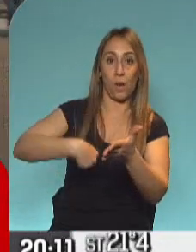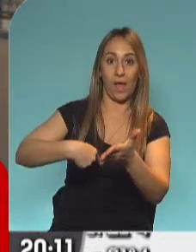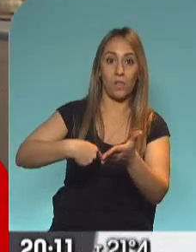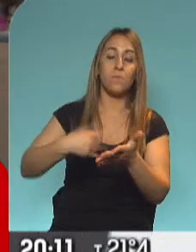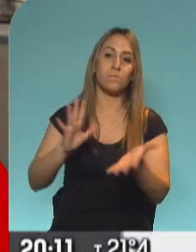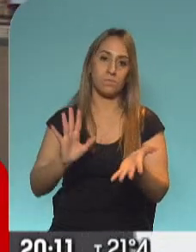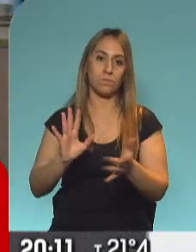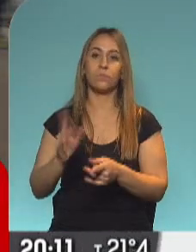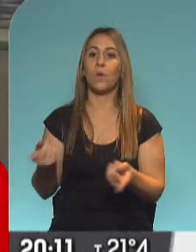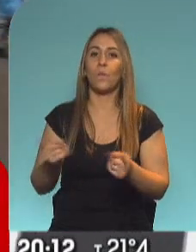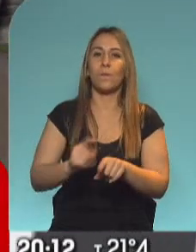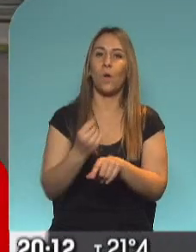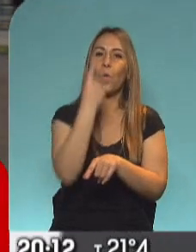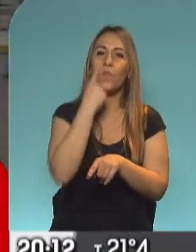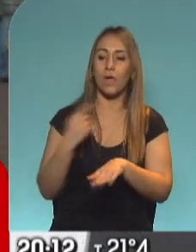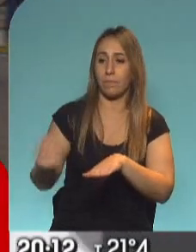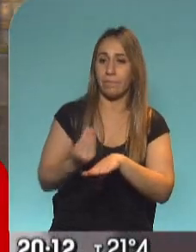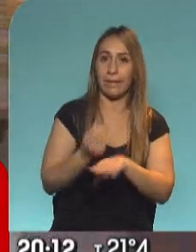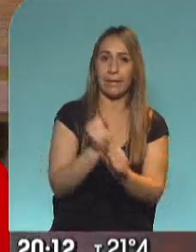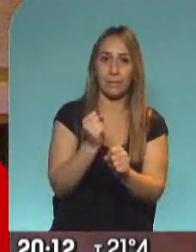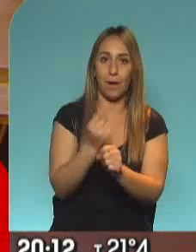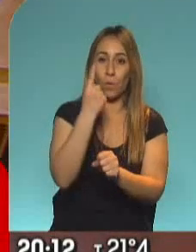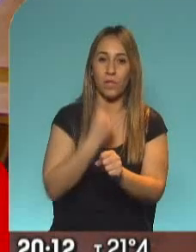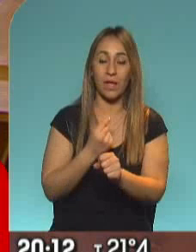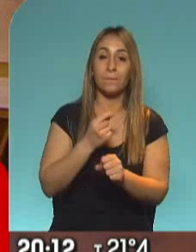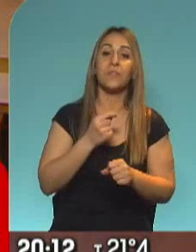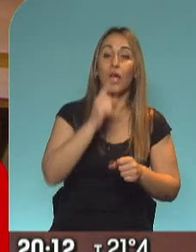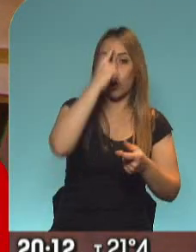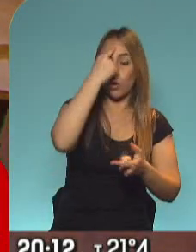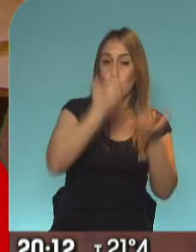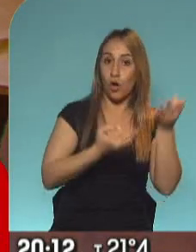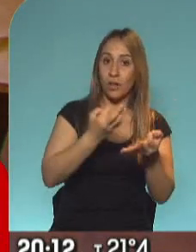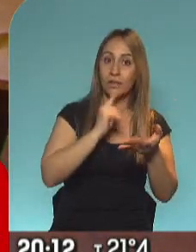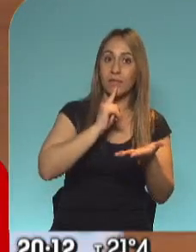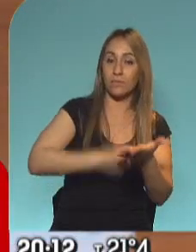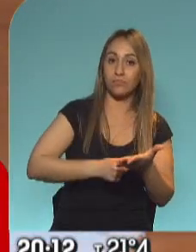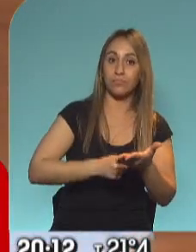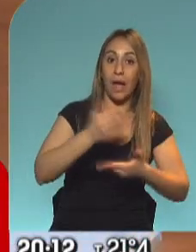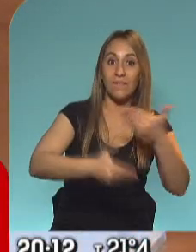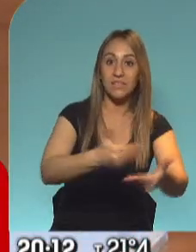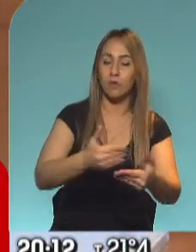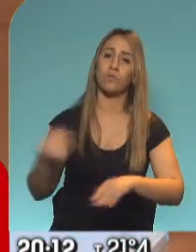sería de solo un día. Si la Corte decide avanzar, ese regreso sería definitivo. Definitivo, claro. Gracias a ambos, la seguiremos.